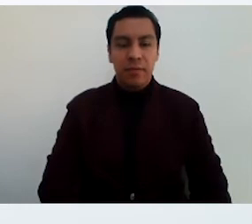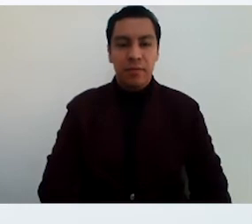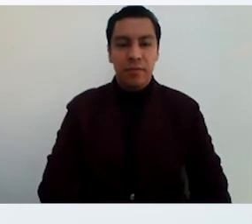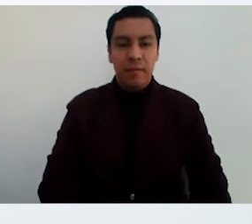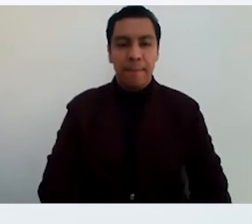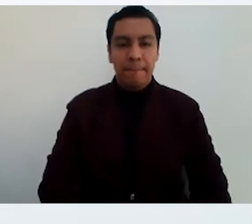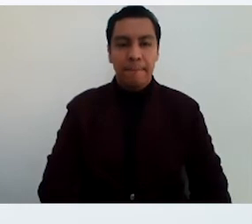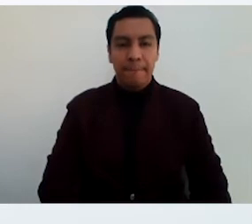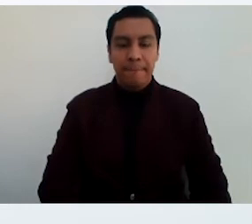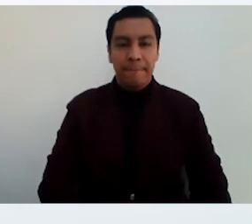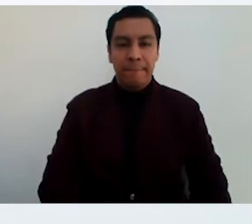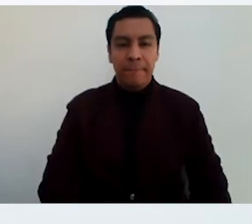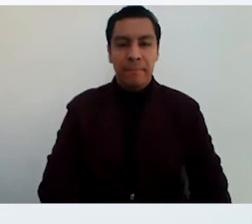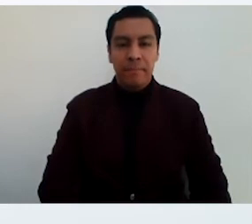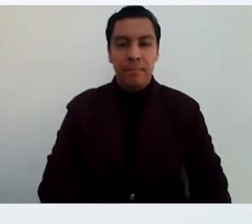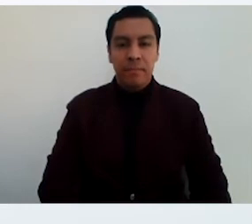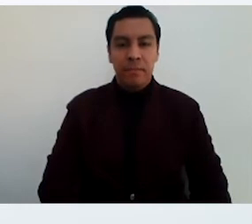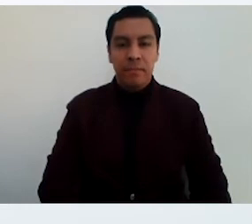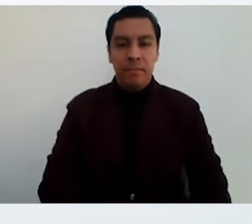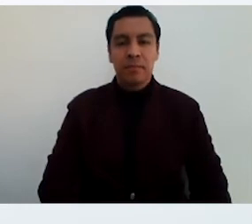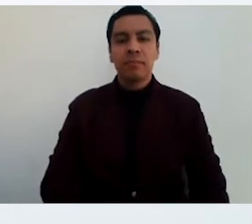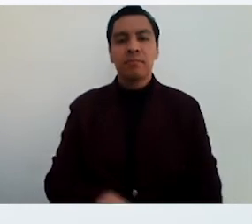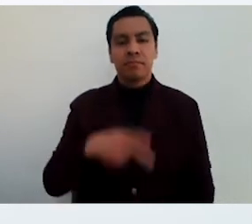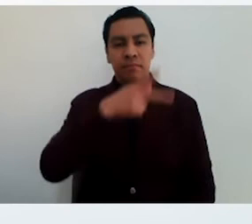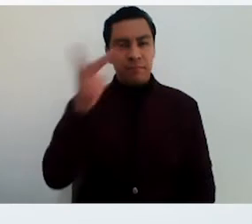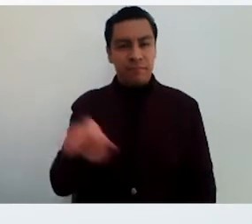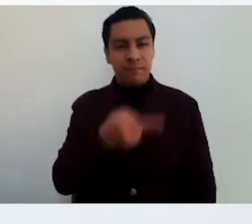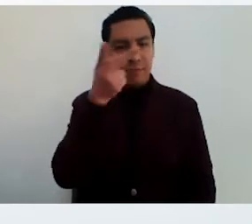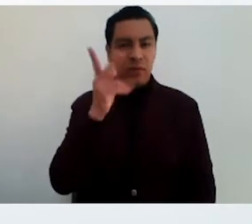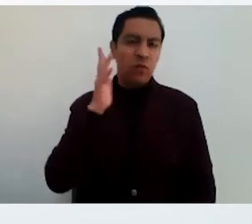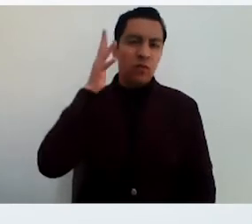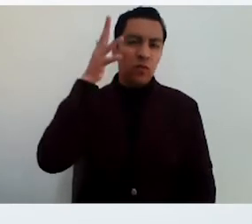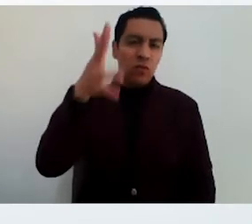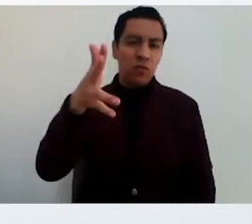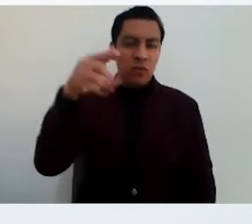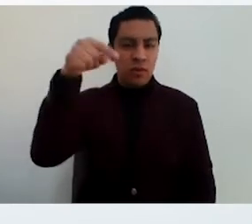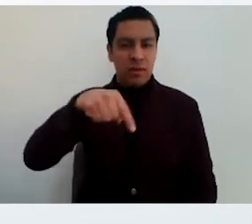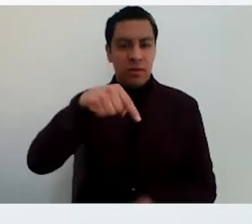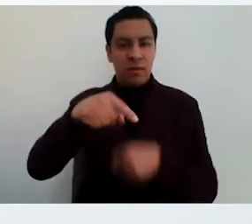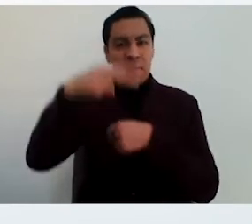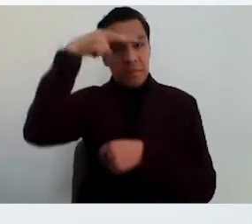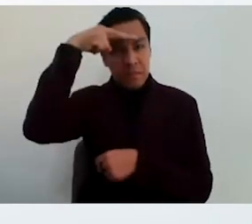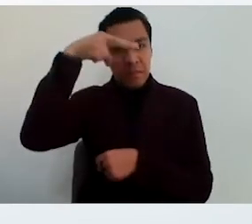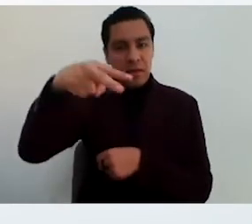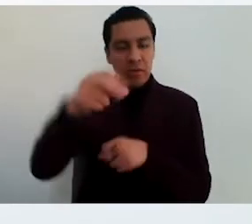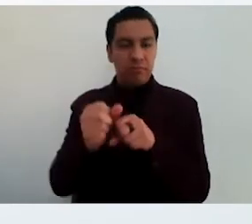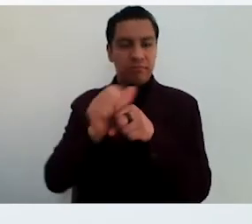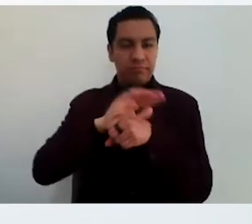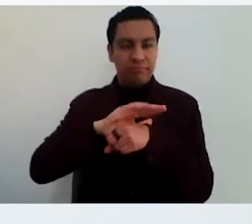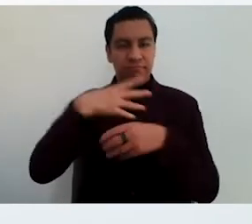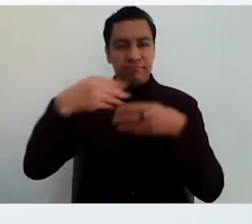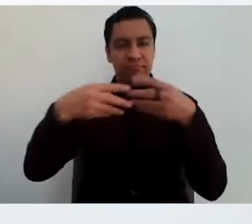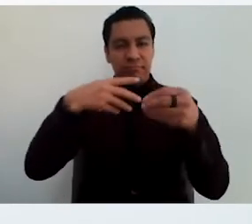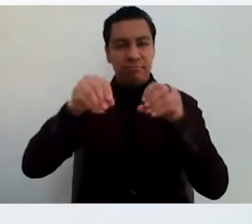¿Me la puedes repetir, por favor, Javier? Sí. No. ¿Cuál es entonces el futuro que tenemos en México ante todo este